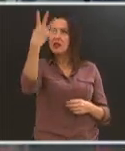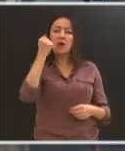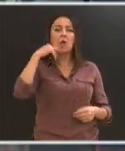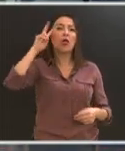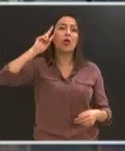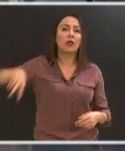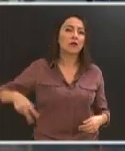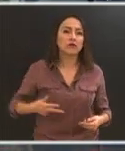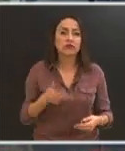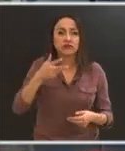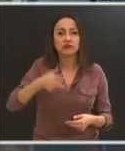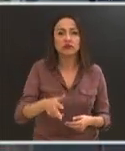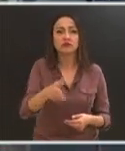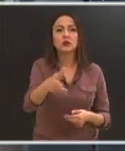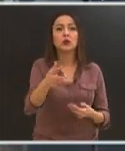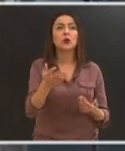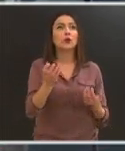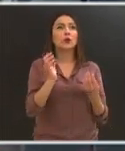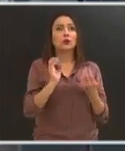tránsito,